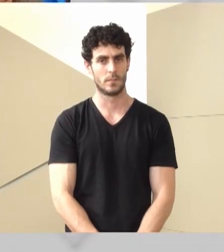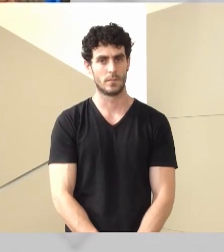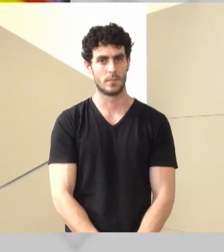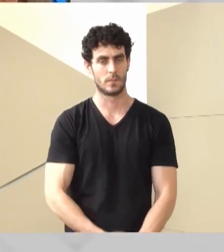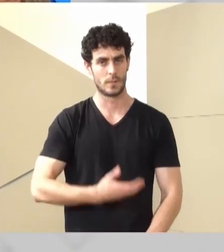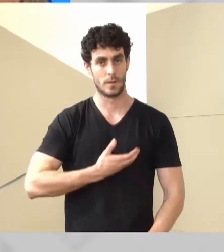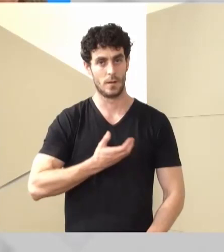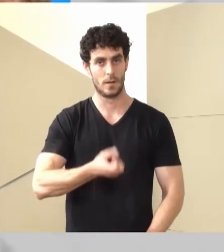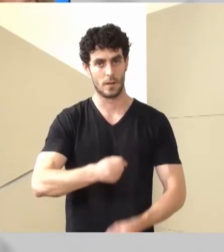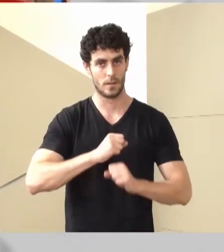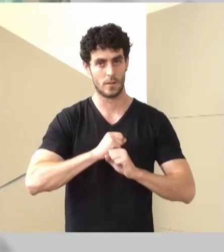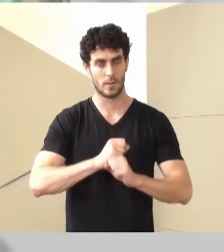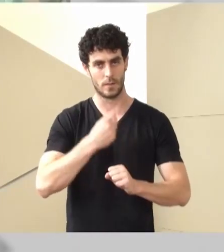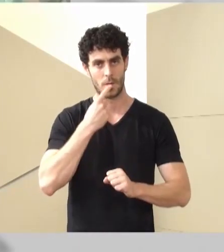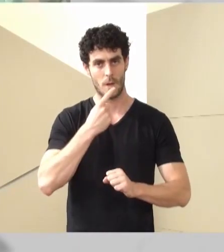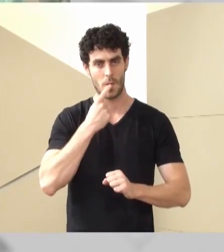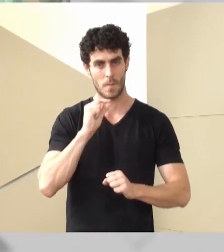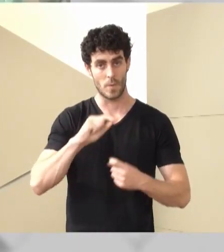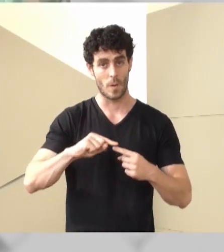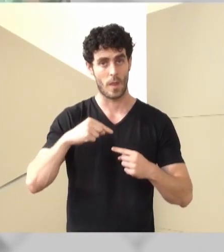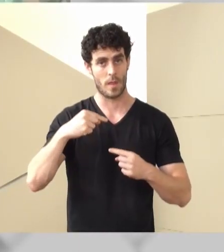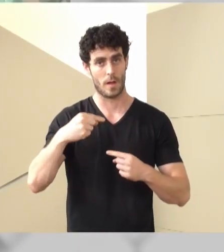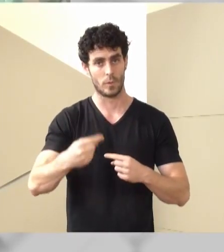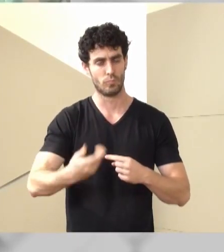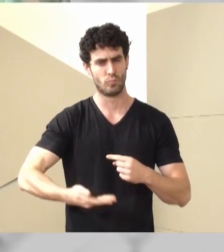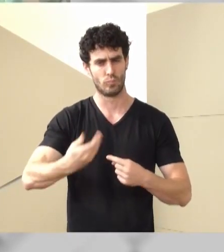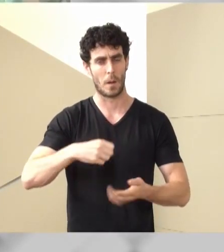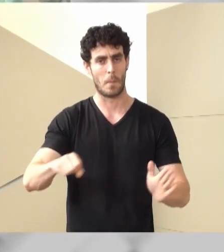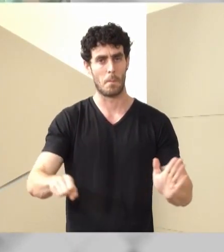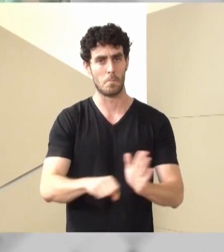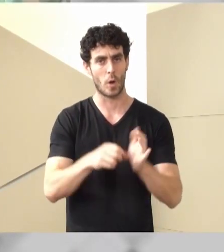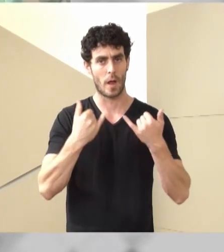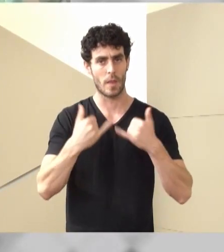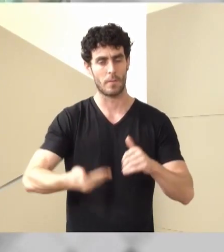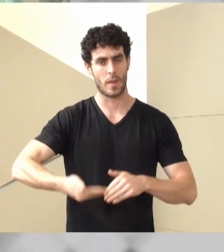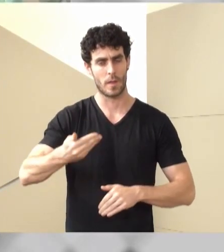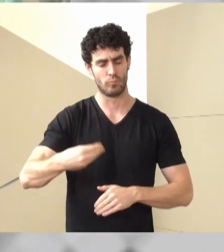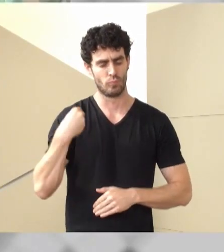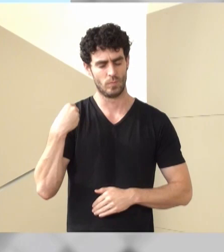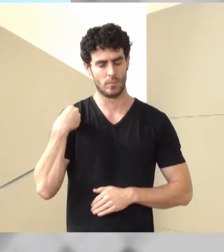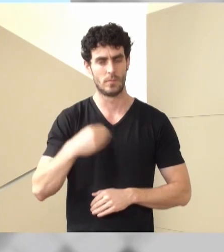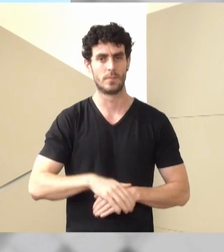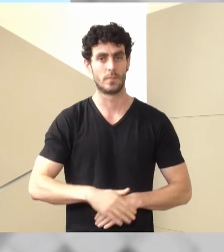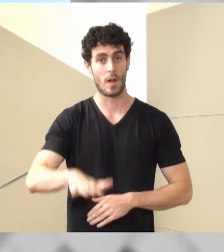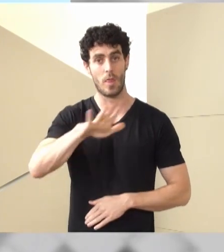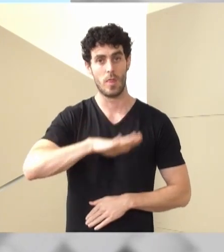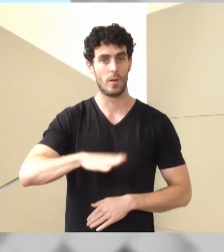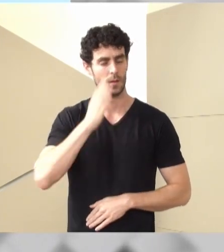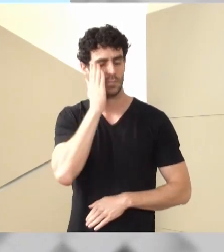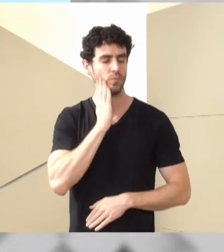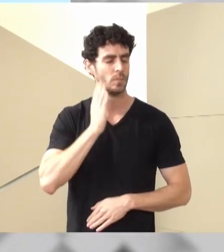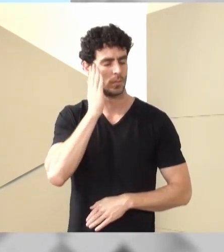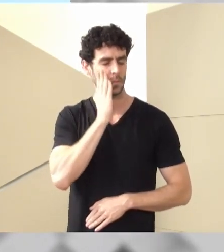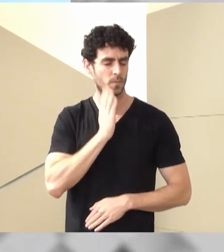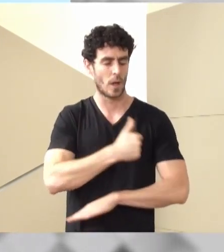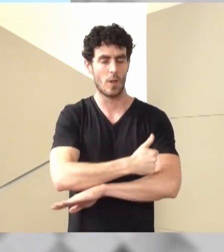El alcalde Conrado Escobar subrayaba minutos después la importancia simbólica de esta celebración. En un lugar muy querido para todos